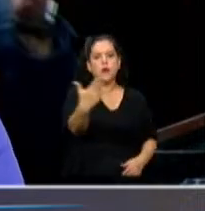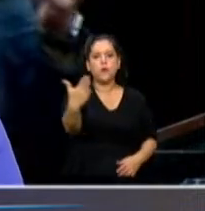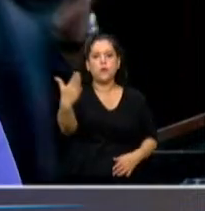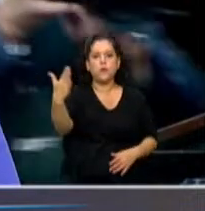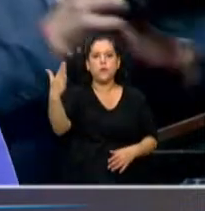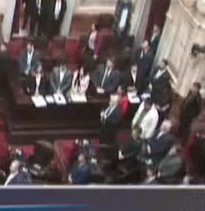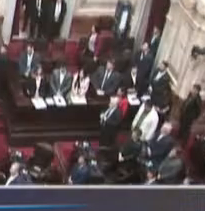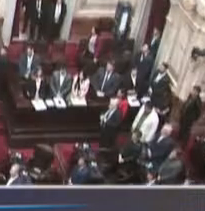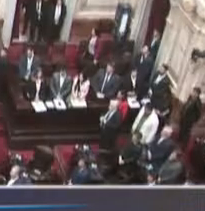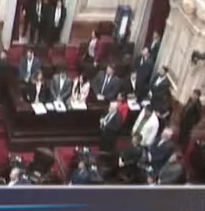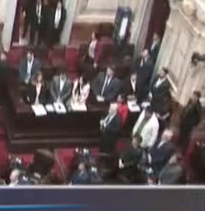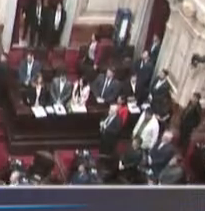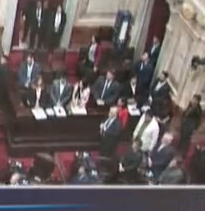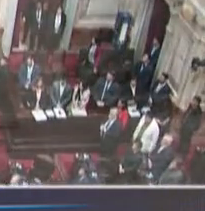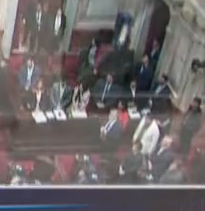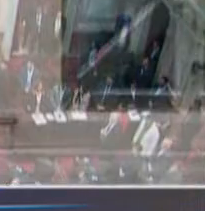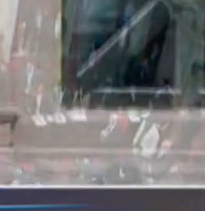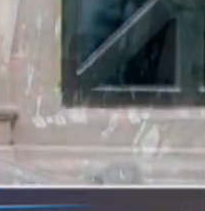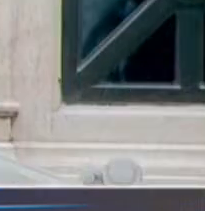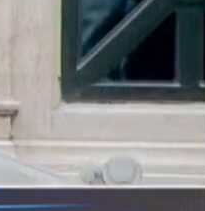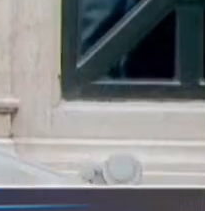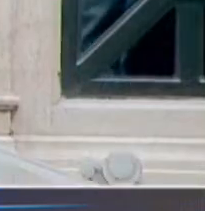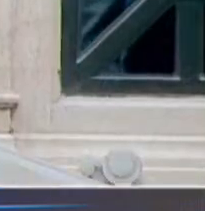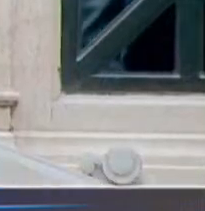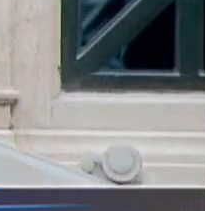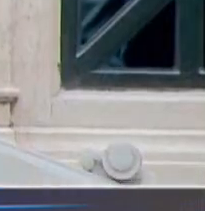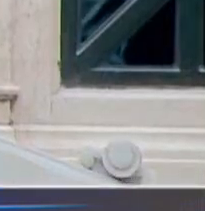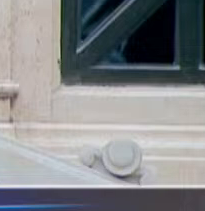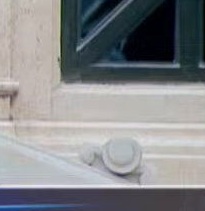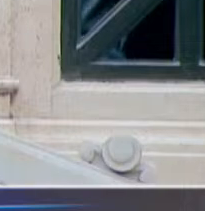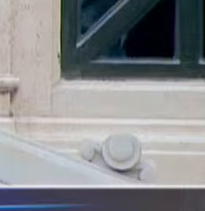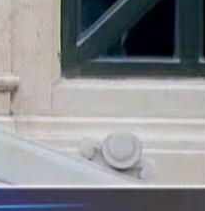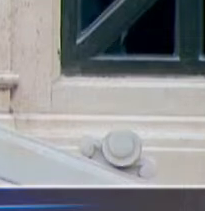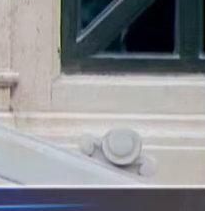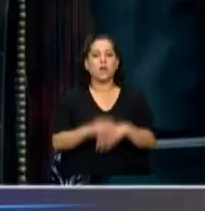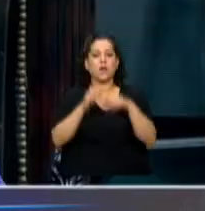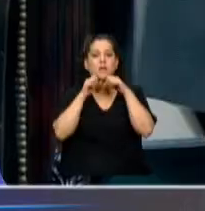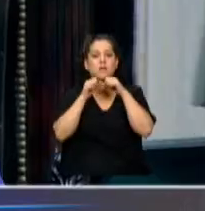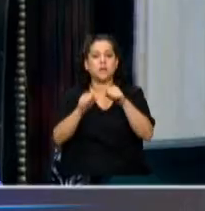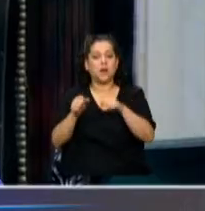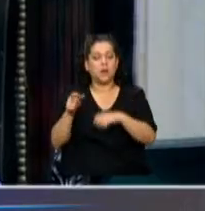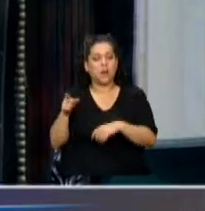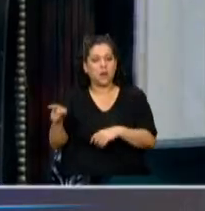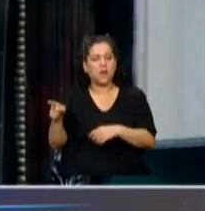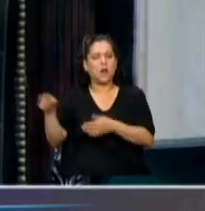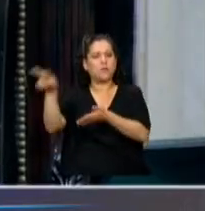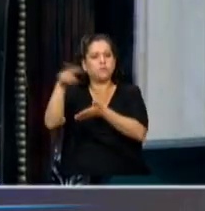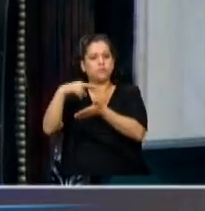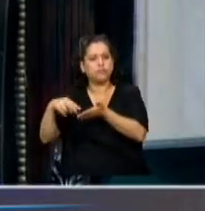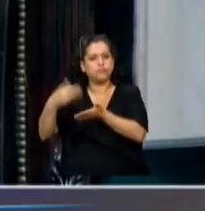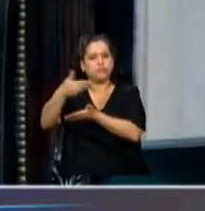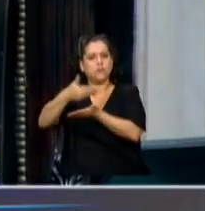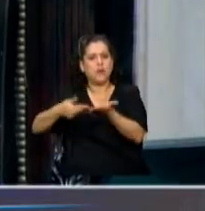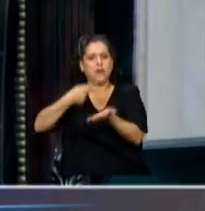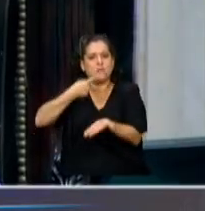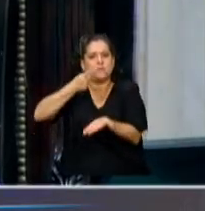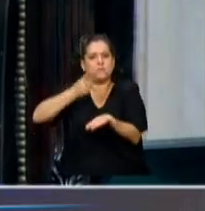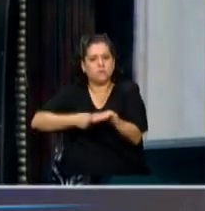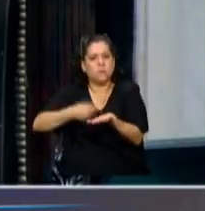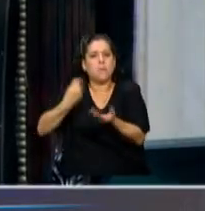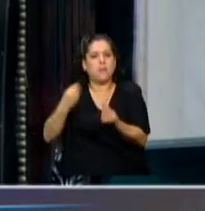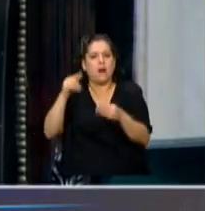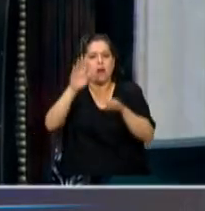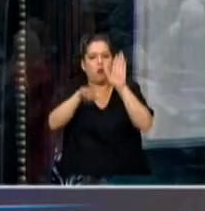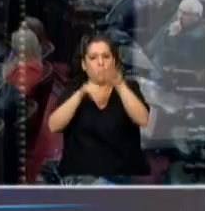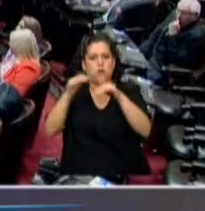que estuviera, porque también hubo muchos movimientos de sillas, lo contaba hace un ratito Antonio, que no son fijas las situaciones ahora, se está reordenando para